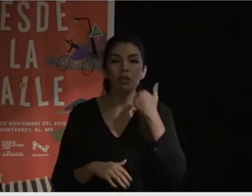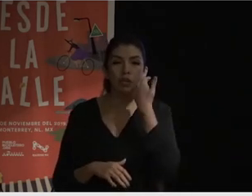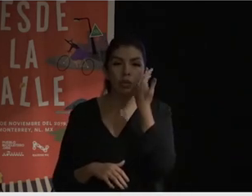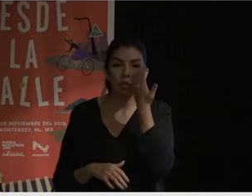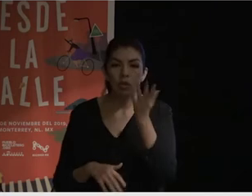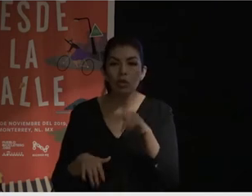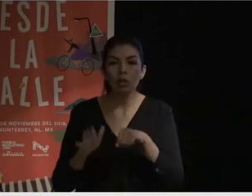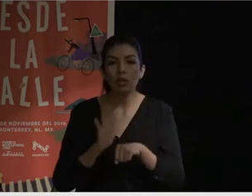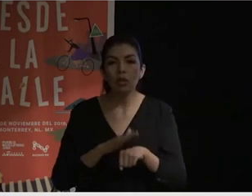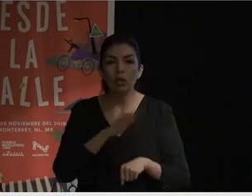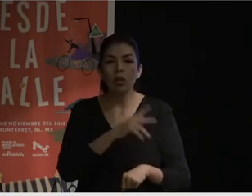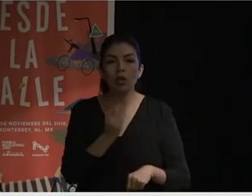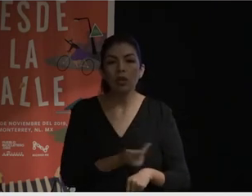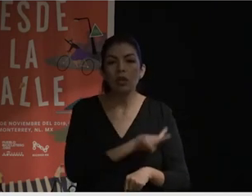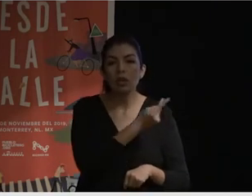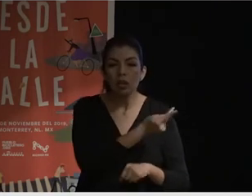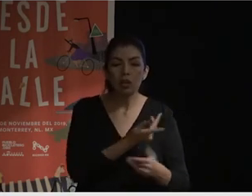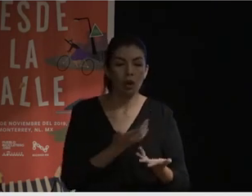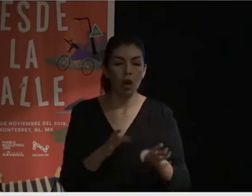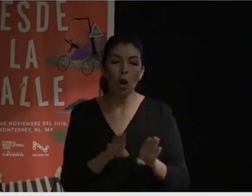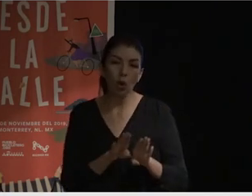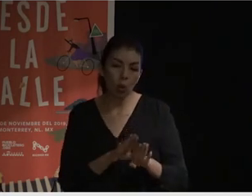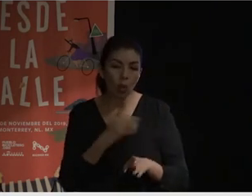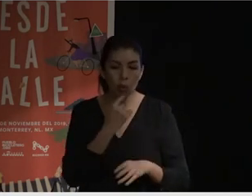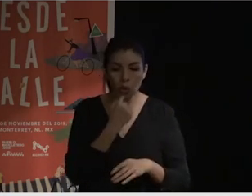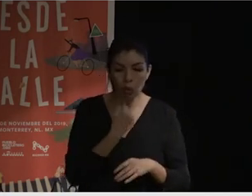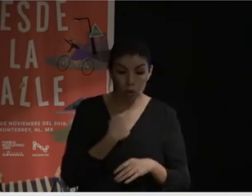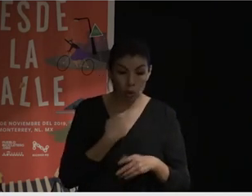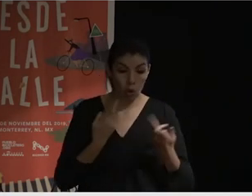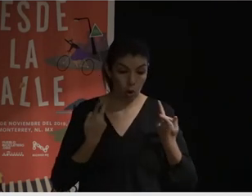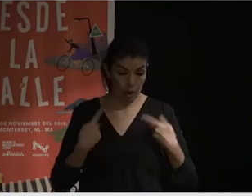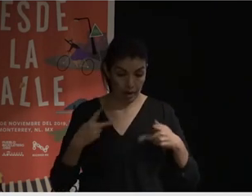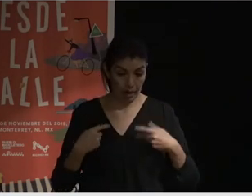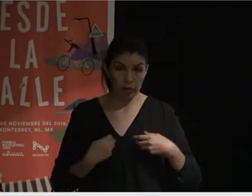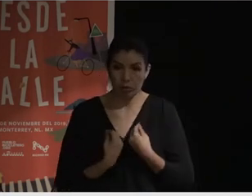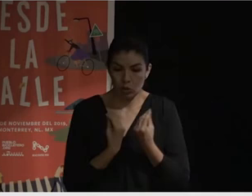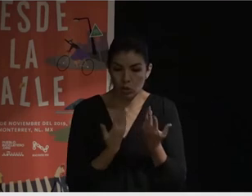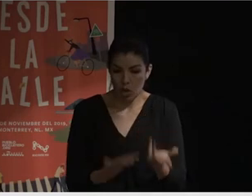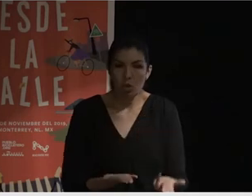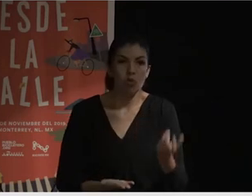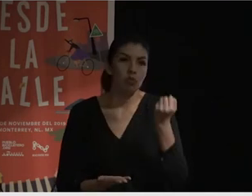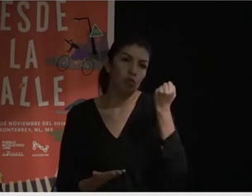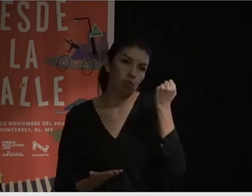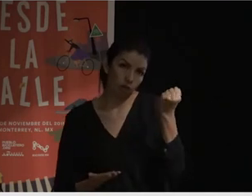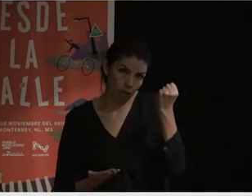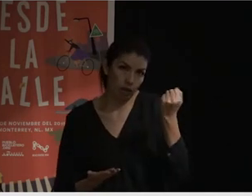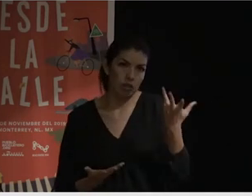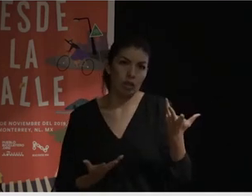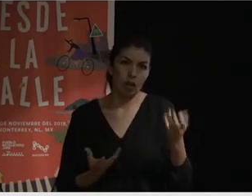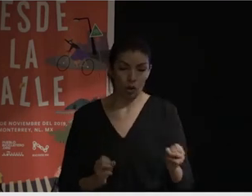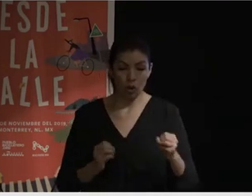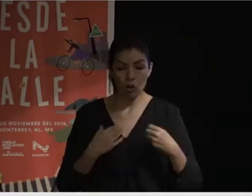más empoderamiento con respecto, por ejemplo, a la reivindicación del valor de